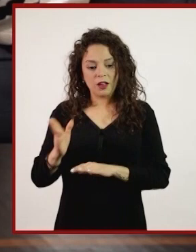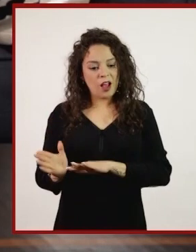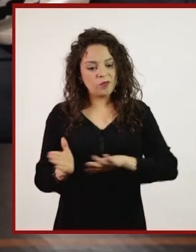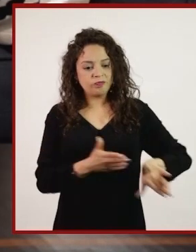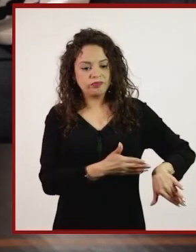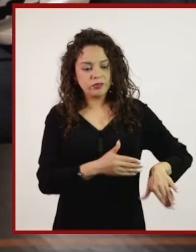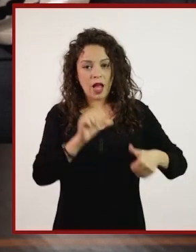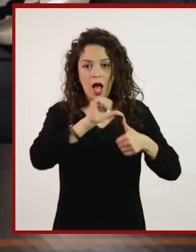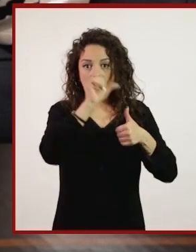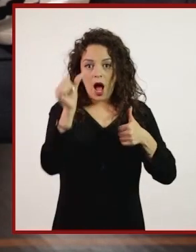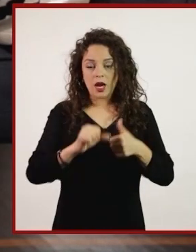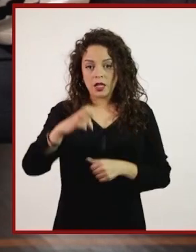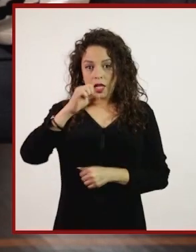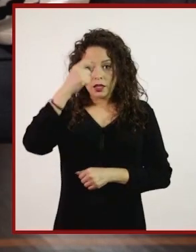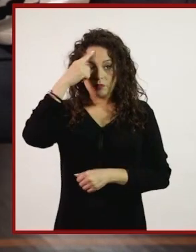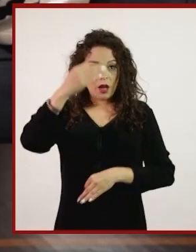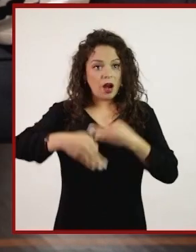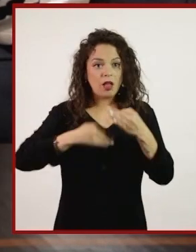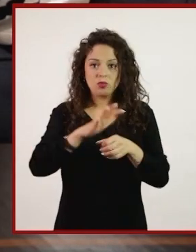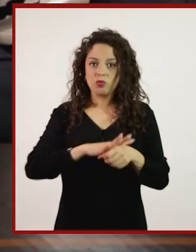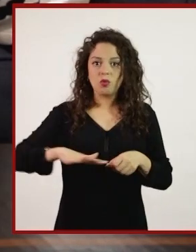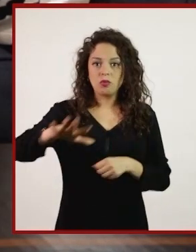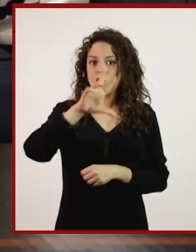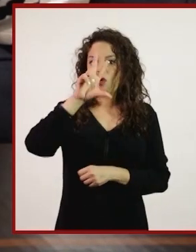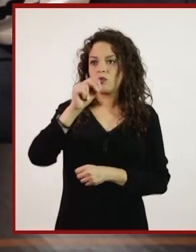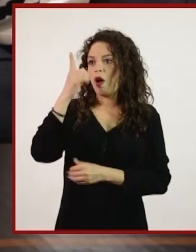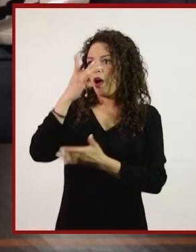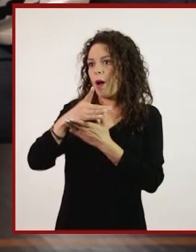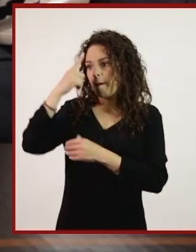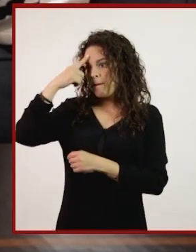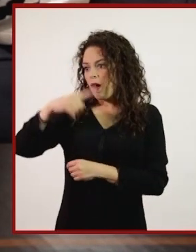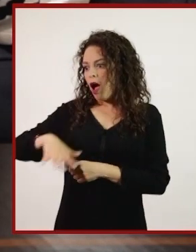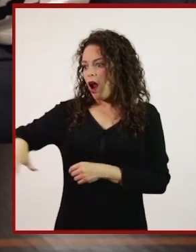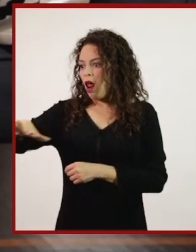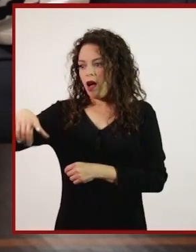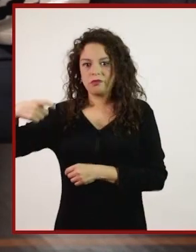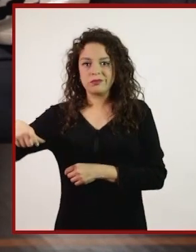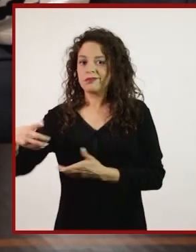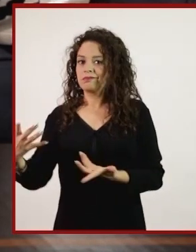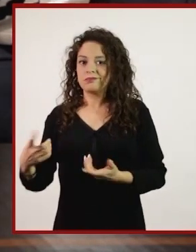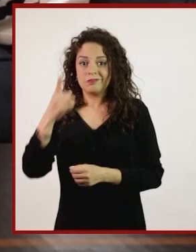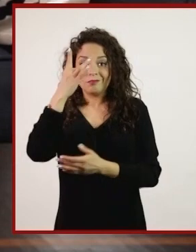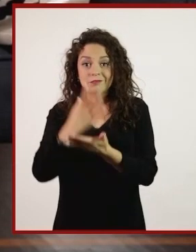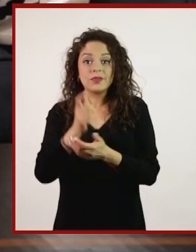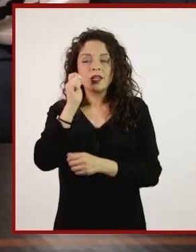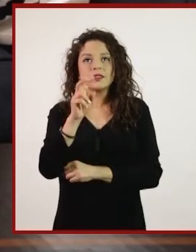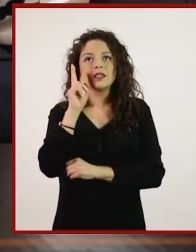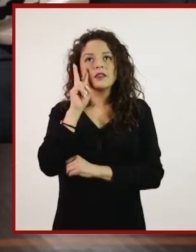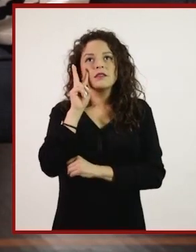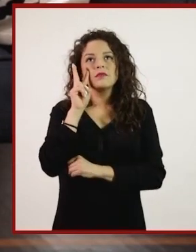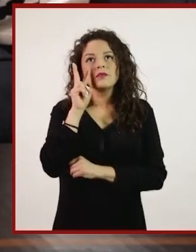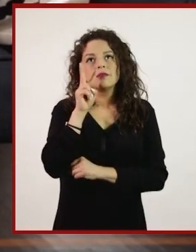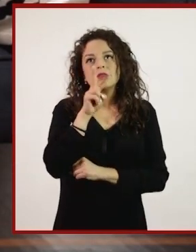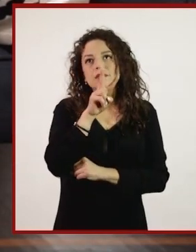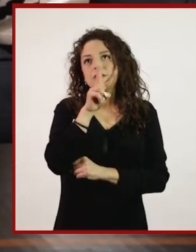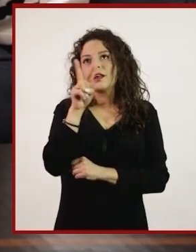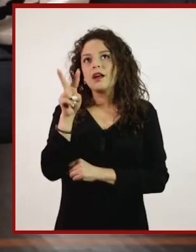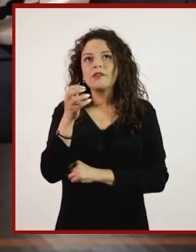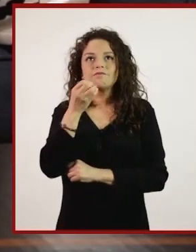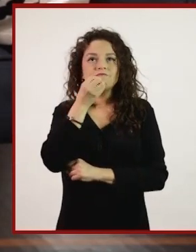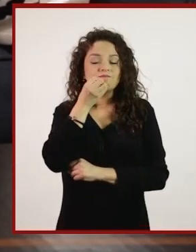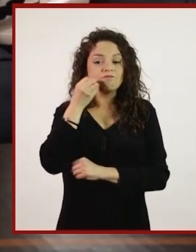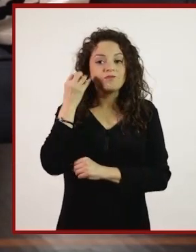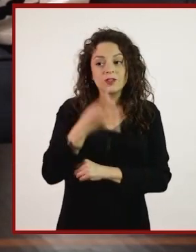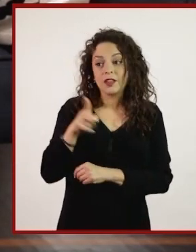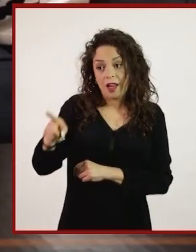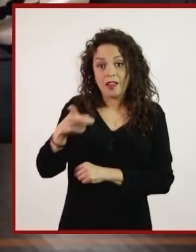un lado que es elitista, el arte está palpable, es muy cercano, simplemente basta con observar, como